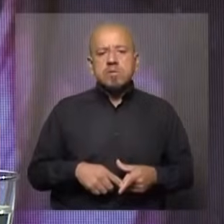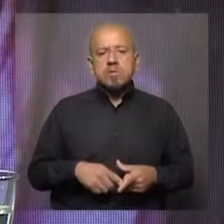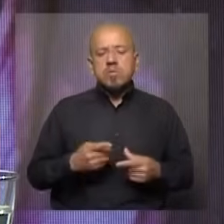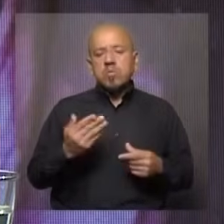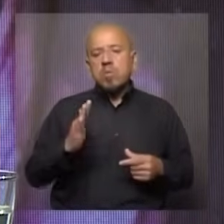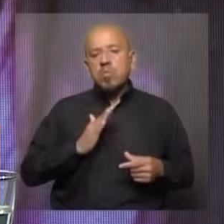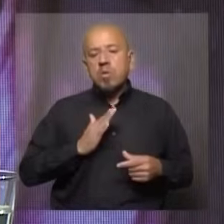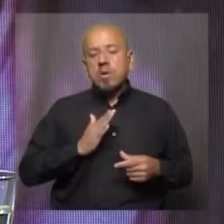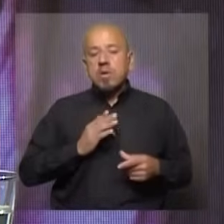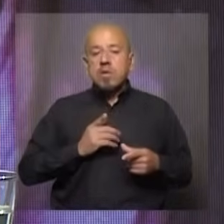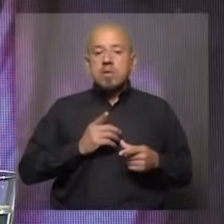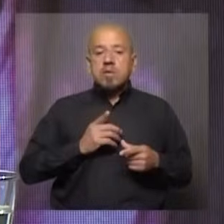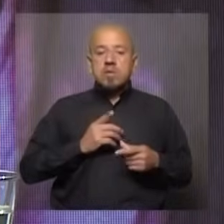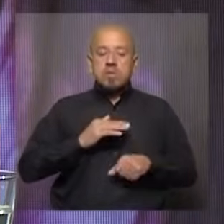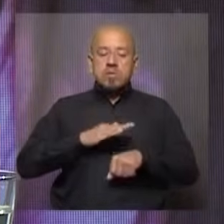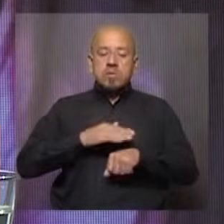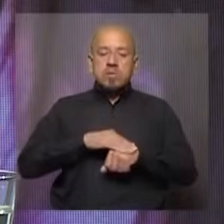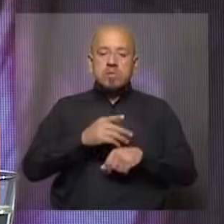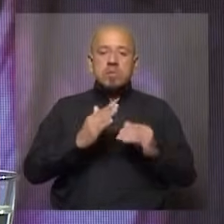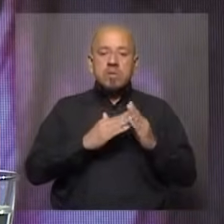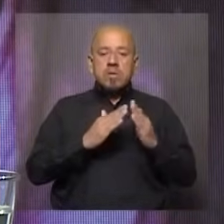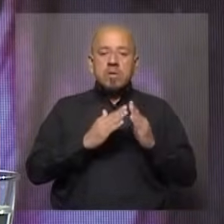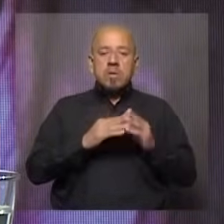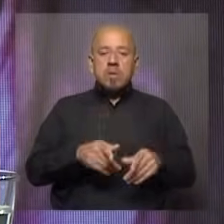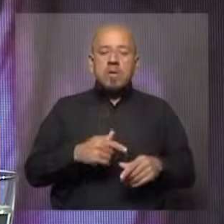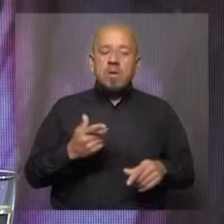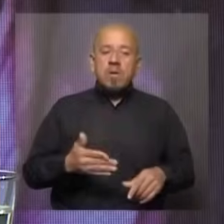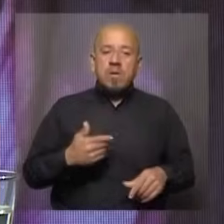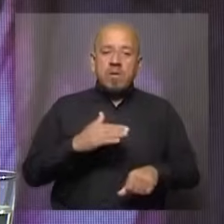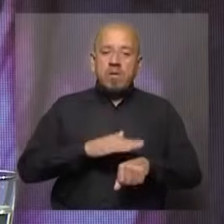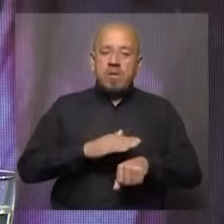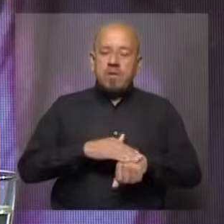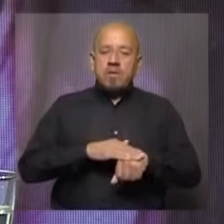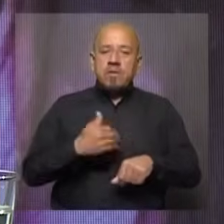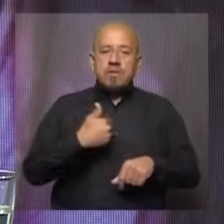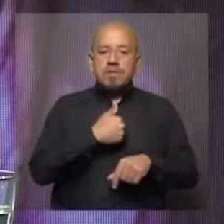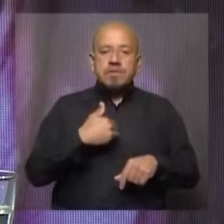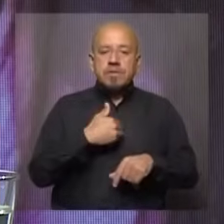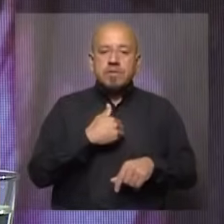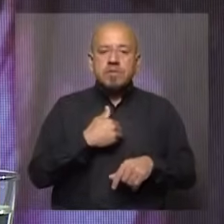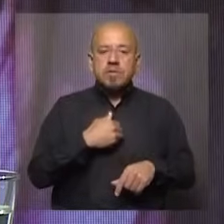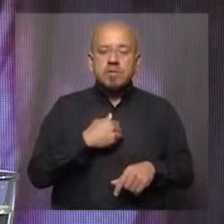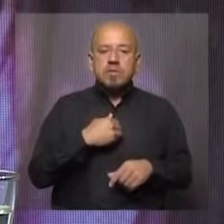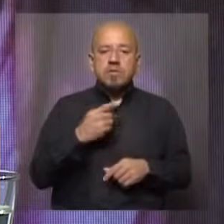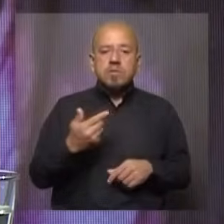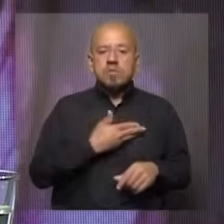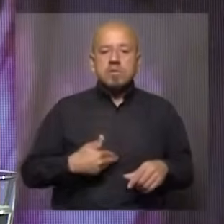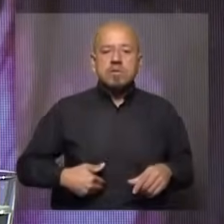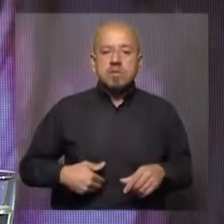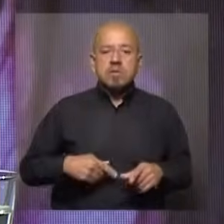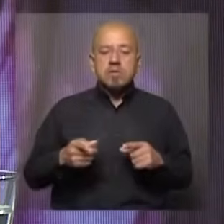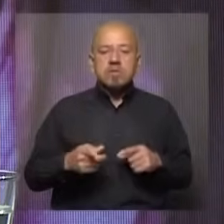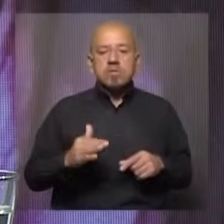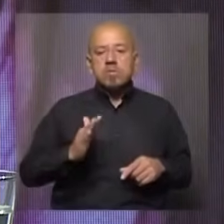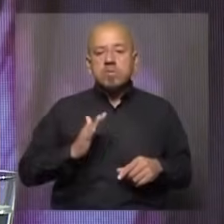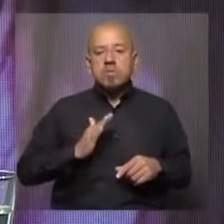para darle de sustento a sus hijos está cumpliendo una responsabilidad seguramente más grande que la de ser presidenta de un país. Una mujer